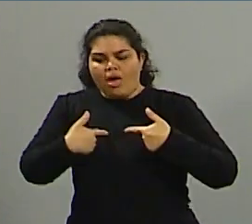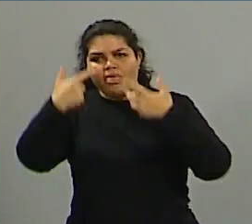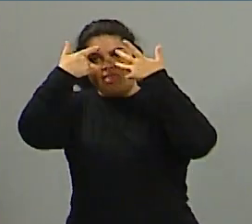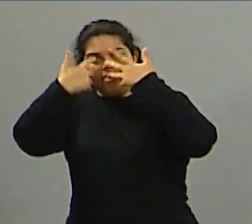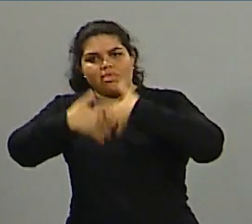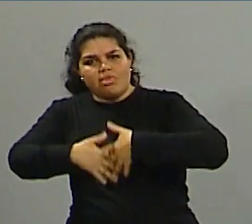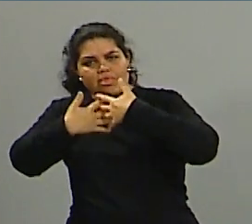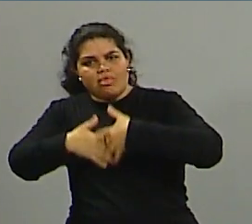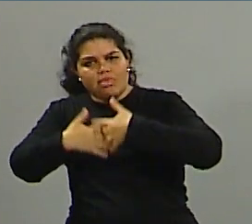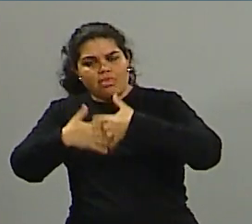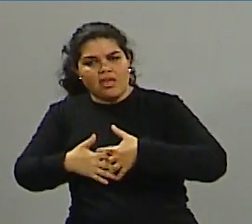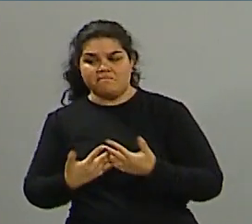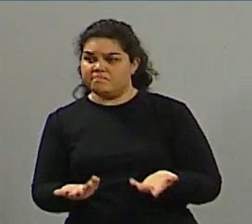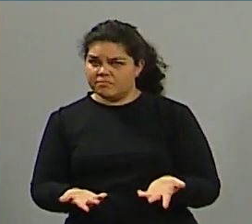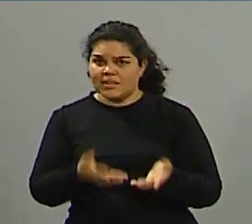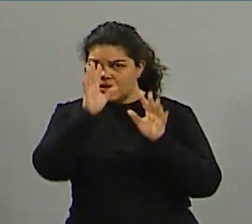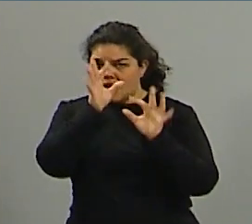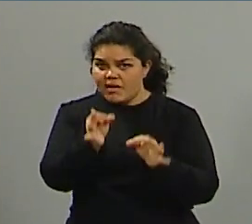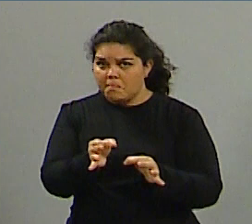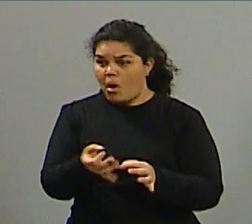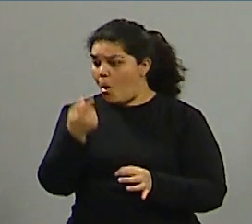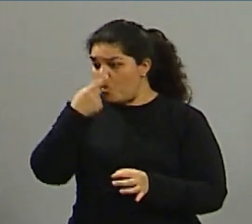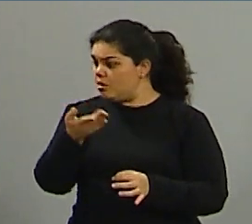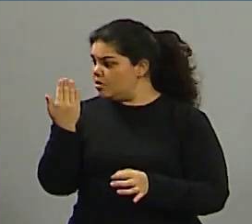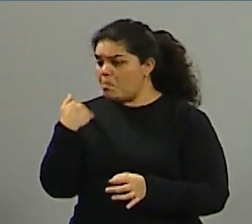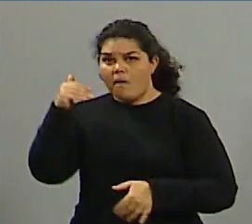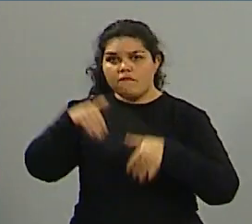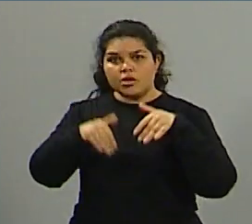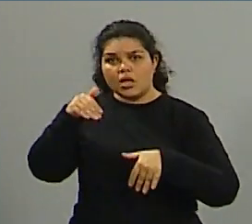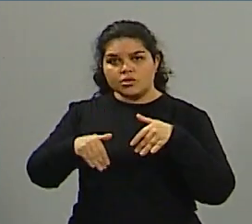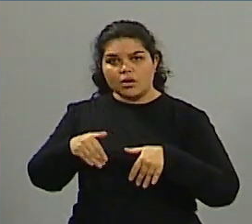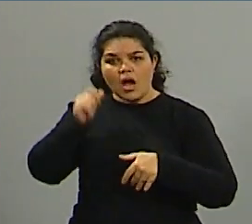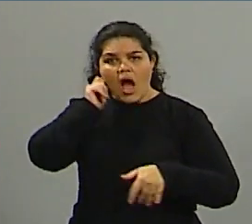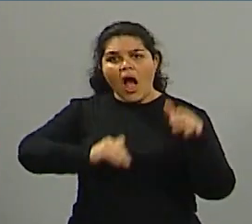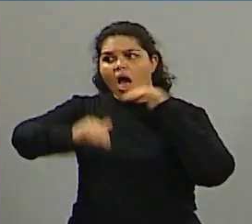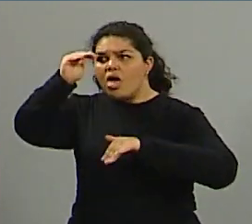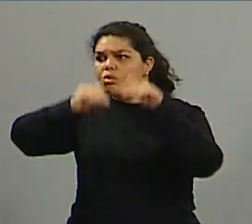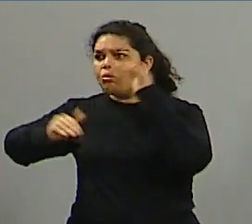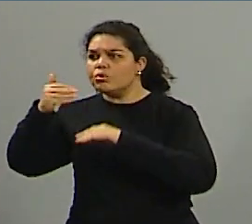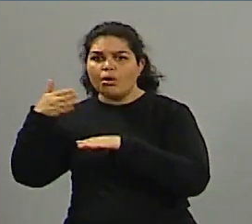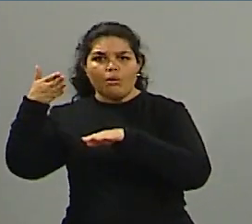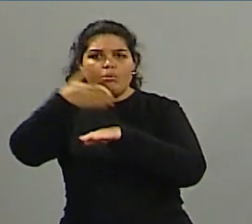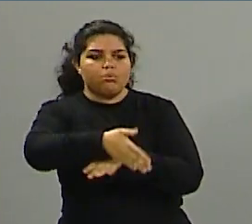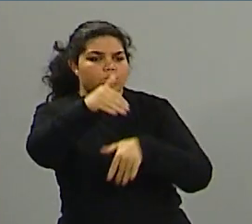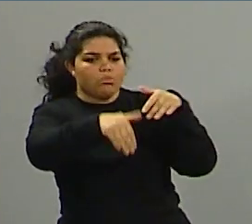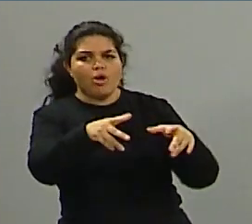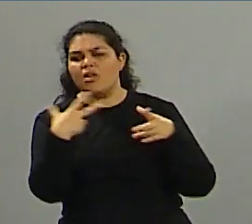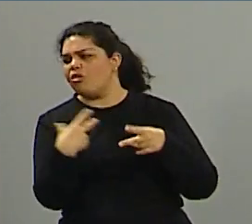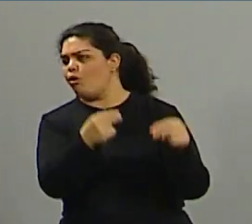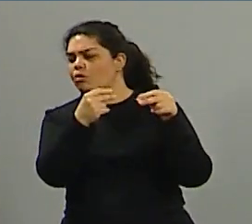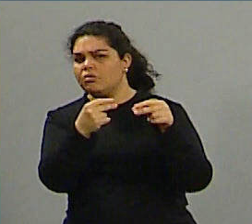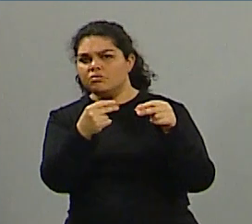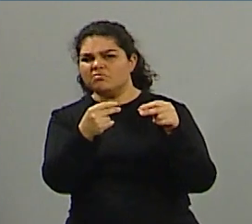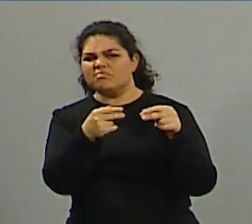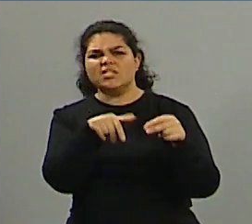en las últimas elecciones vimos que muchísimas personas adultas no fueron a votar, ¿qué le estamos transmitiendo a nuestros jóvenes? Ujú, tal